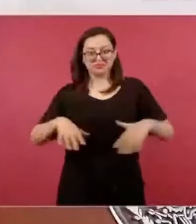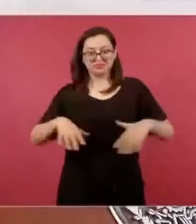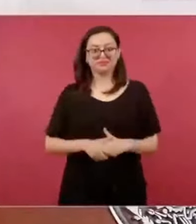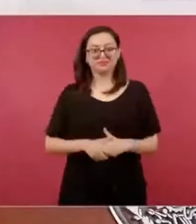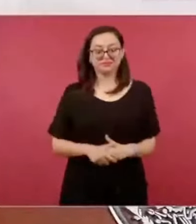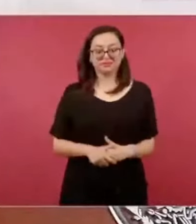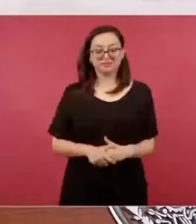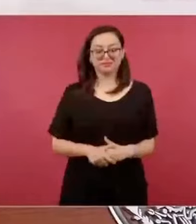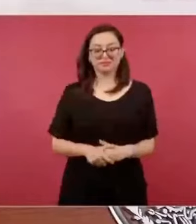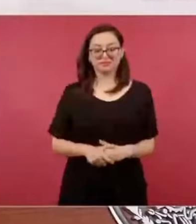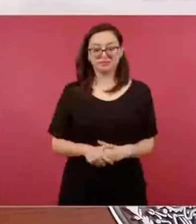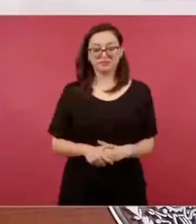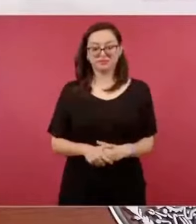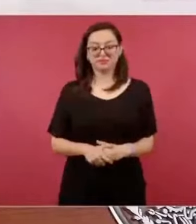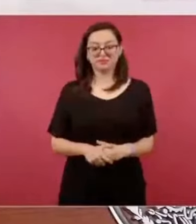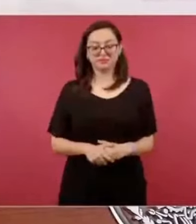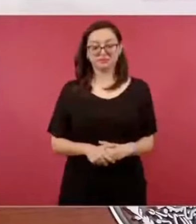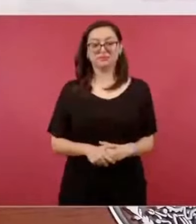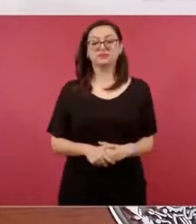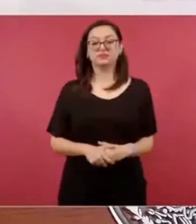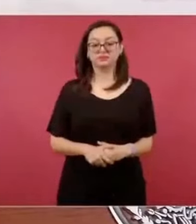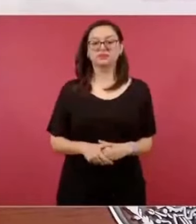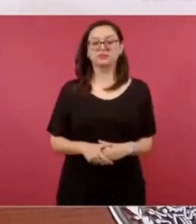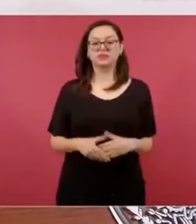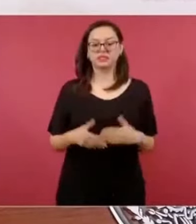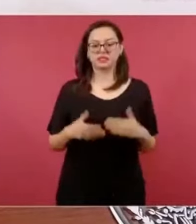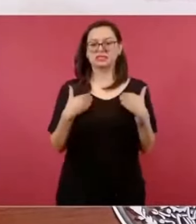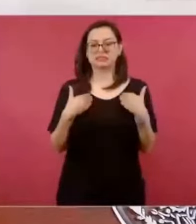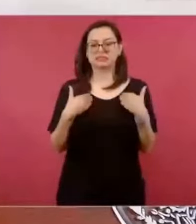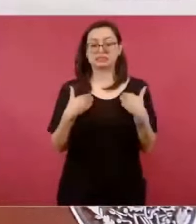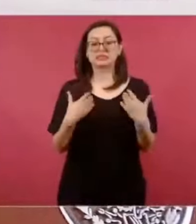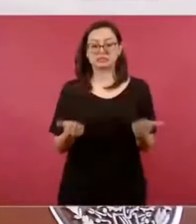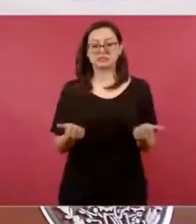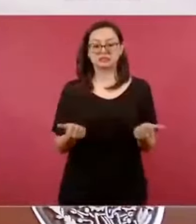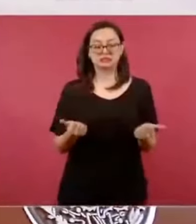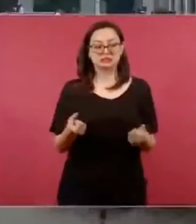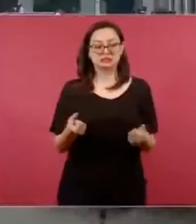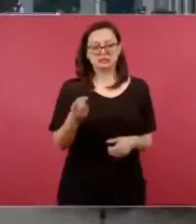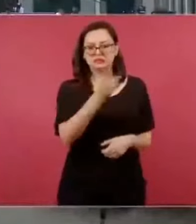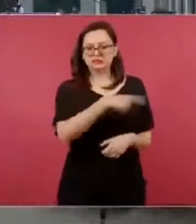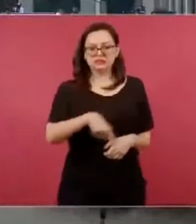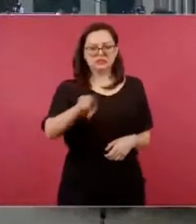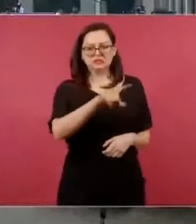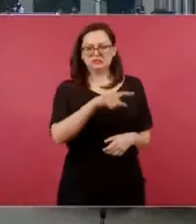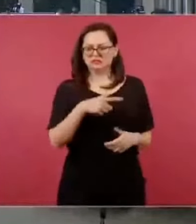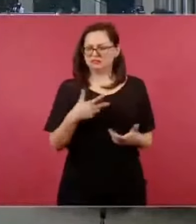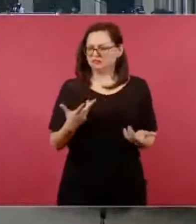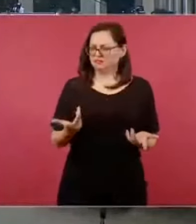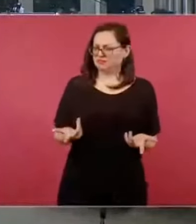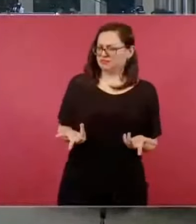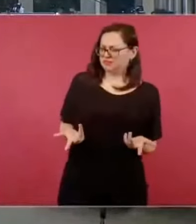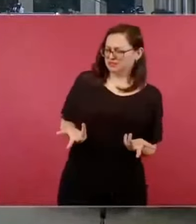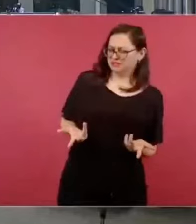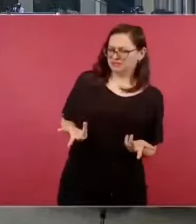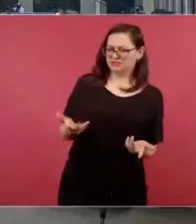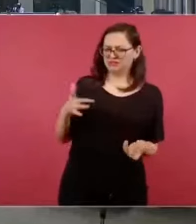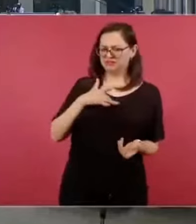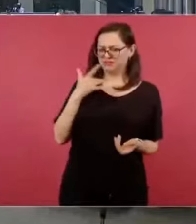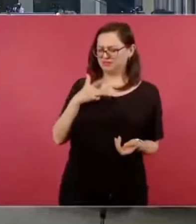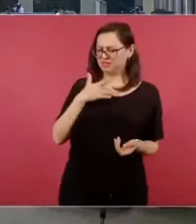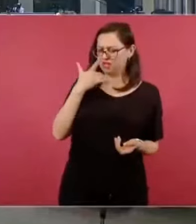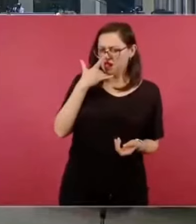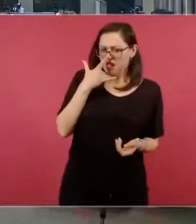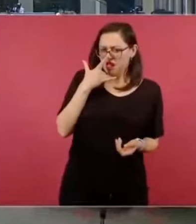Y yo entiendo, hay resistencias, porque si toda la vida,